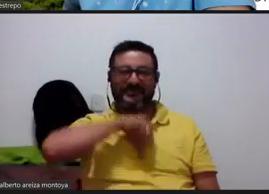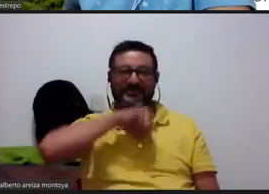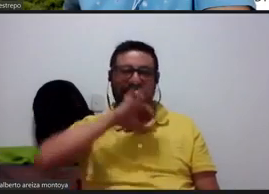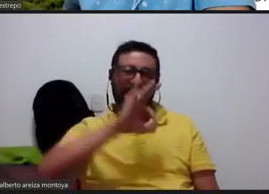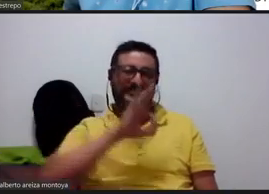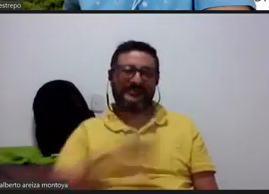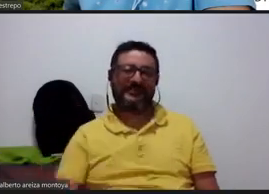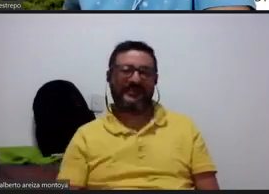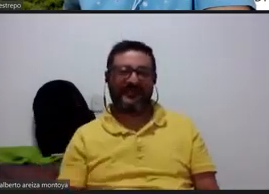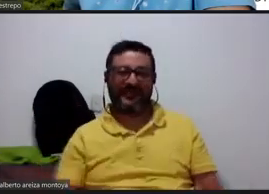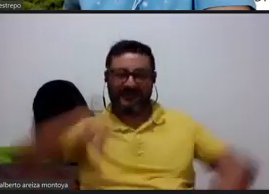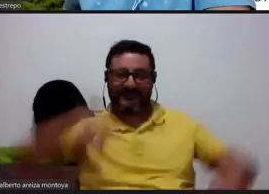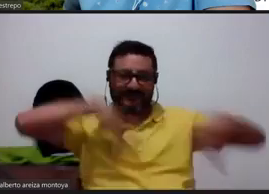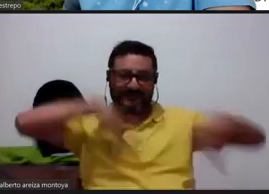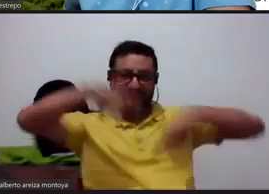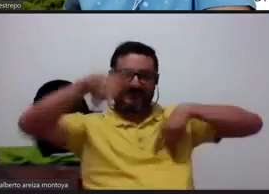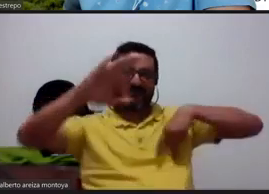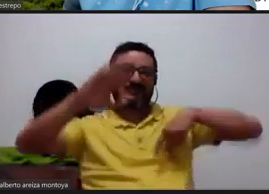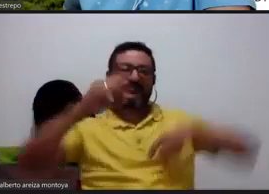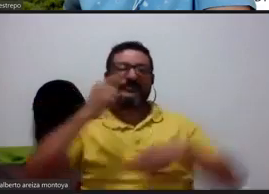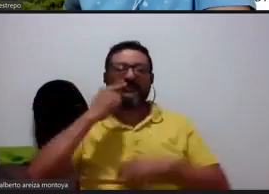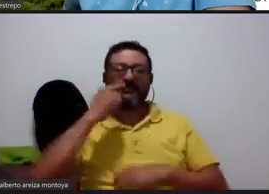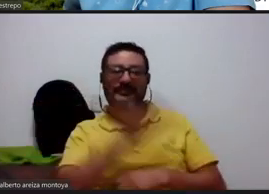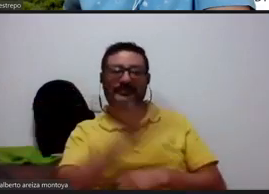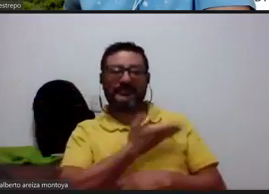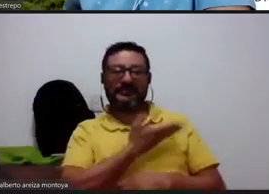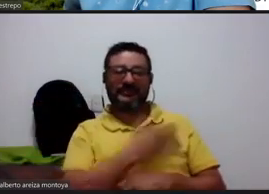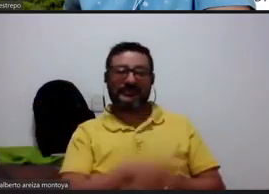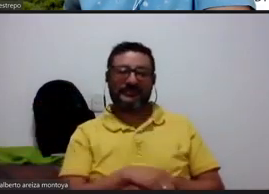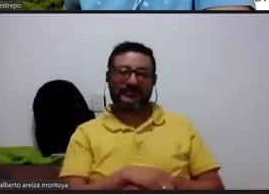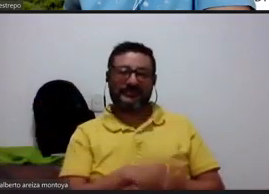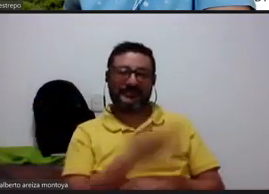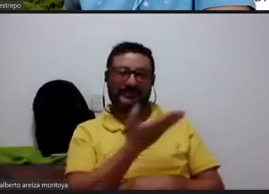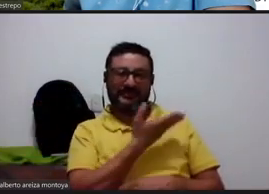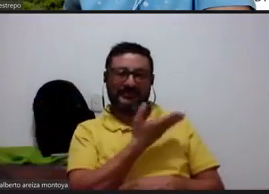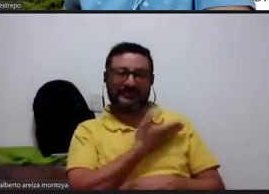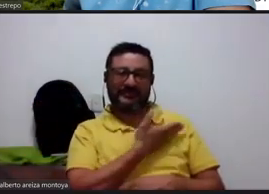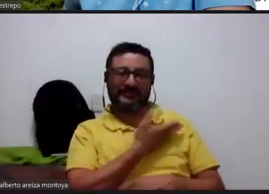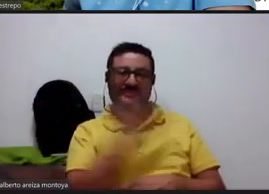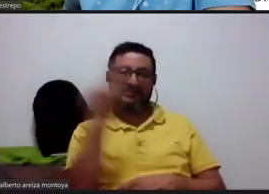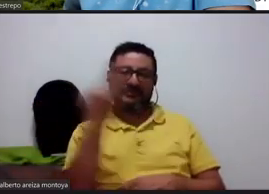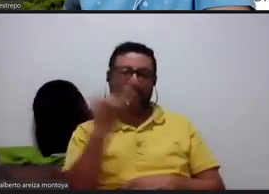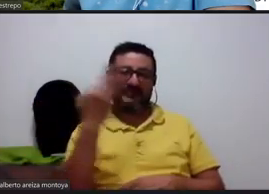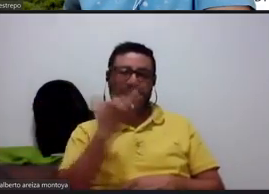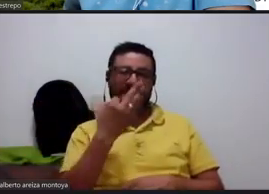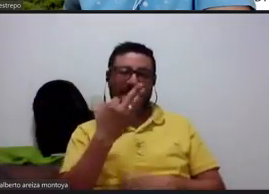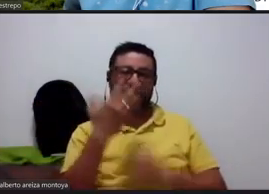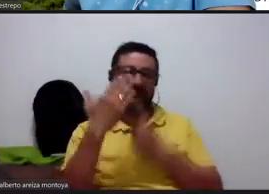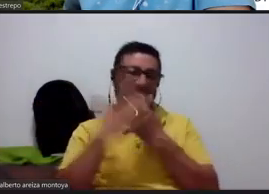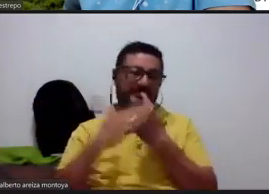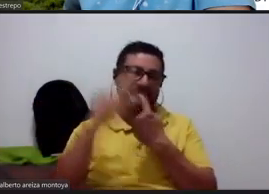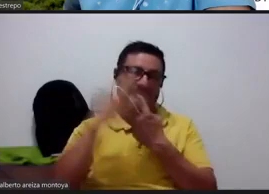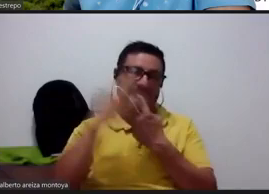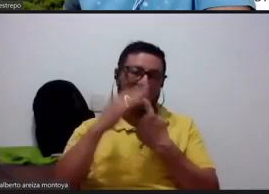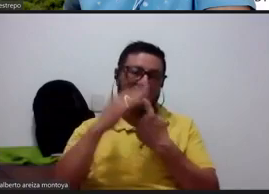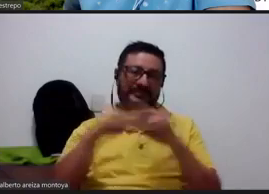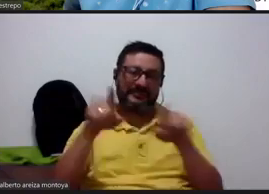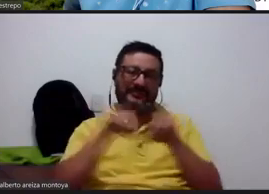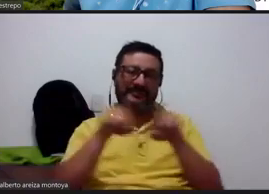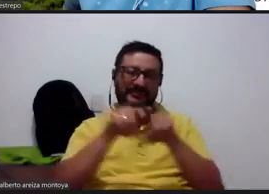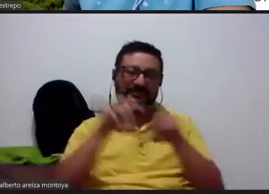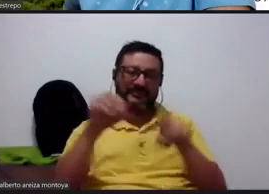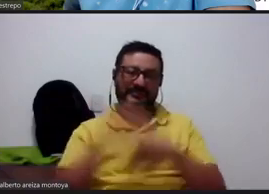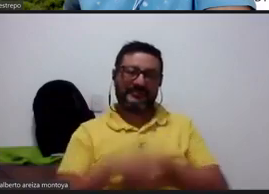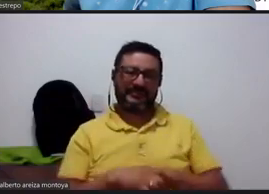bien su rol en mi vida. Y mi mamá, desde muy pequeña, ya se dedicó a mí, a mi hermano, y estuvo metida en la piscina